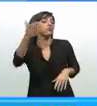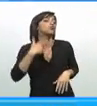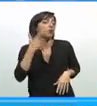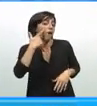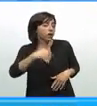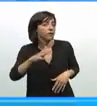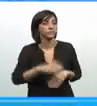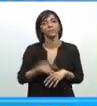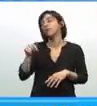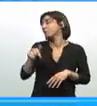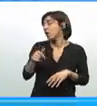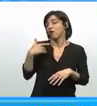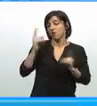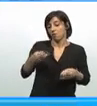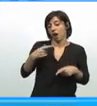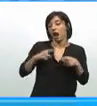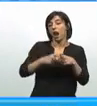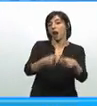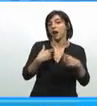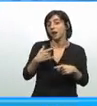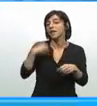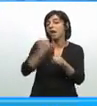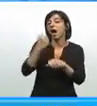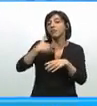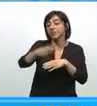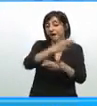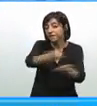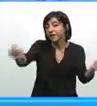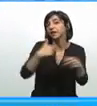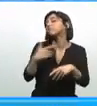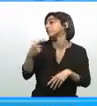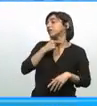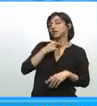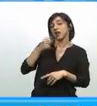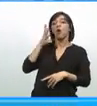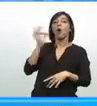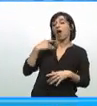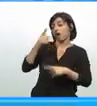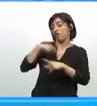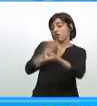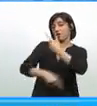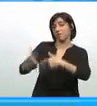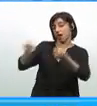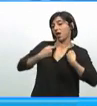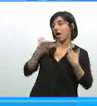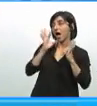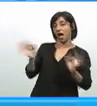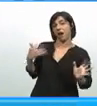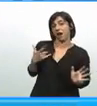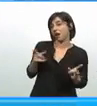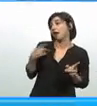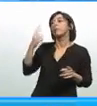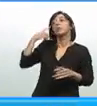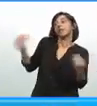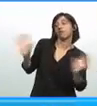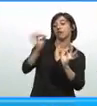te voy a terminar haciendo arriesgar algo, nada más, quiero que lo sepas. Capaz que me quede con alguna camiseta tuya, no sé, te lo dejo a tu criterio. O miré la Karina Olga.